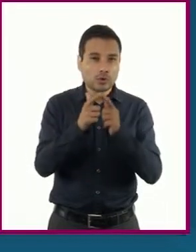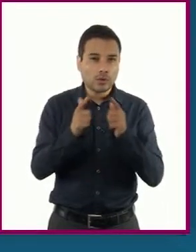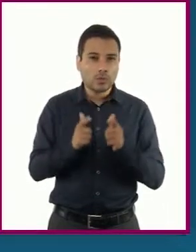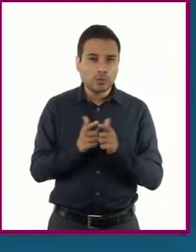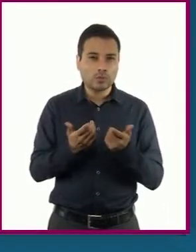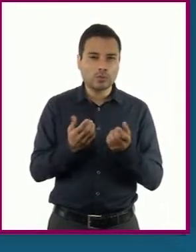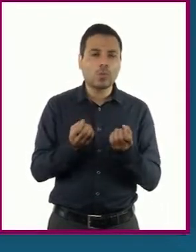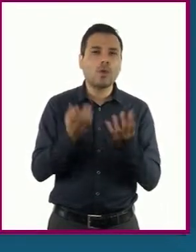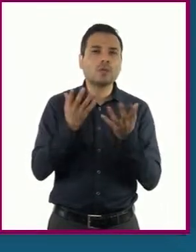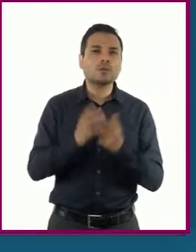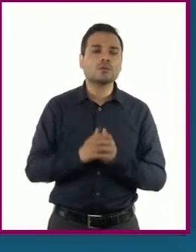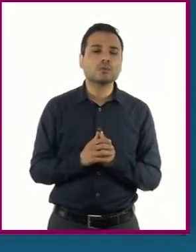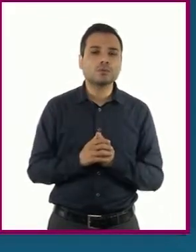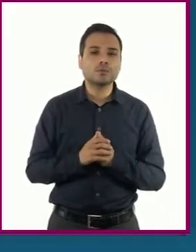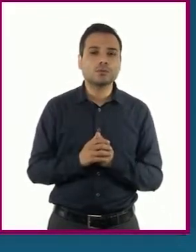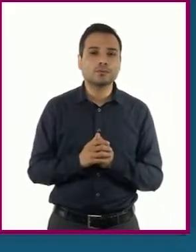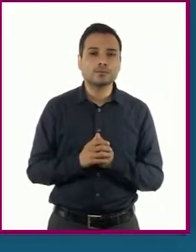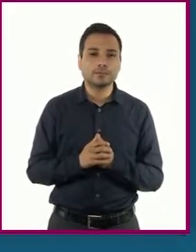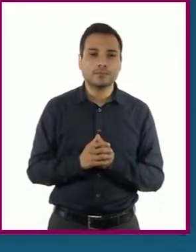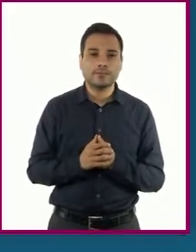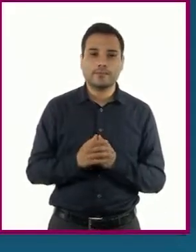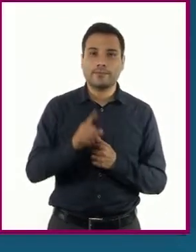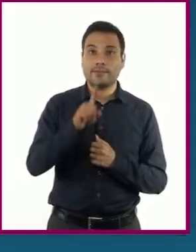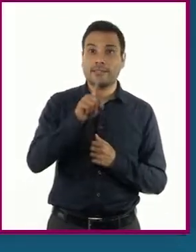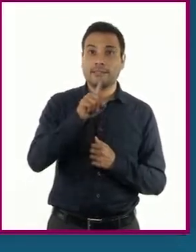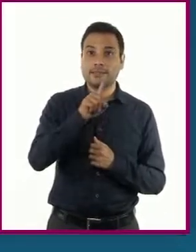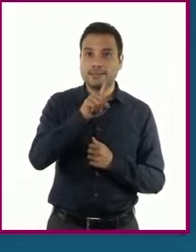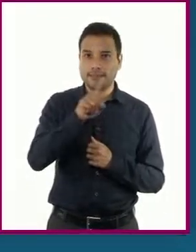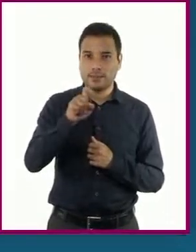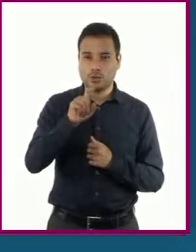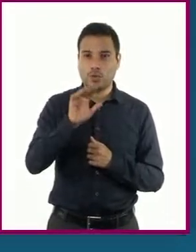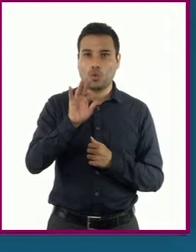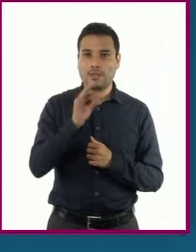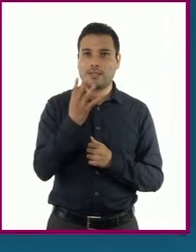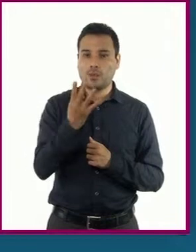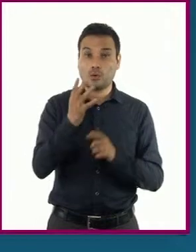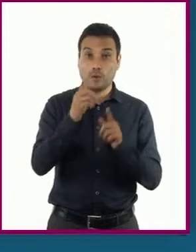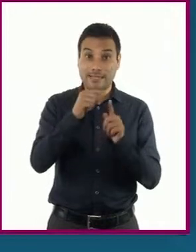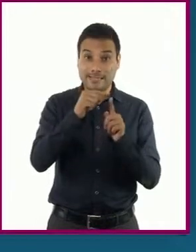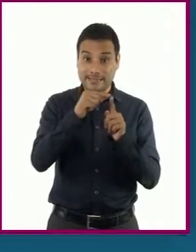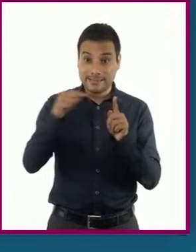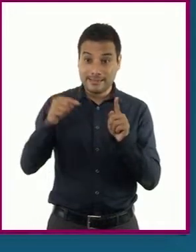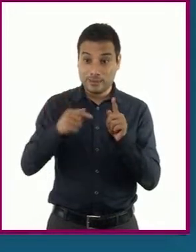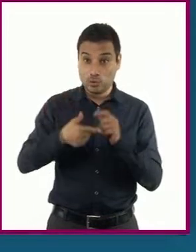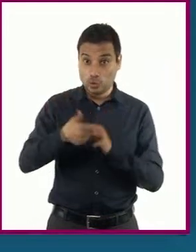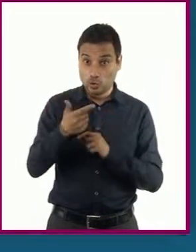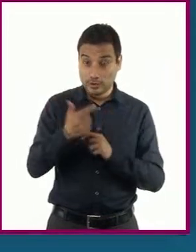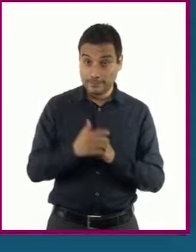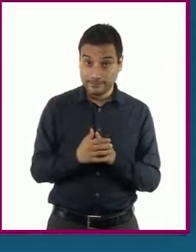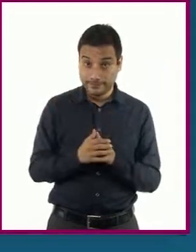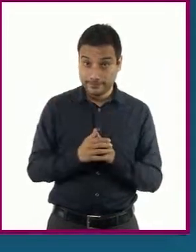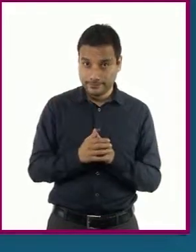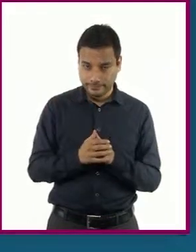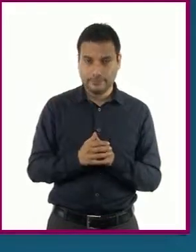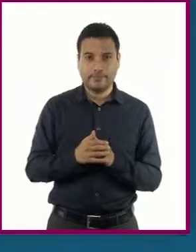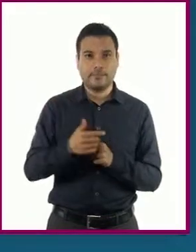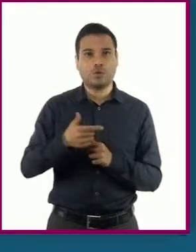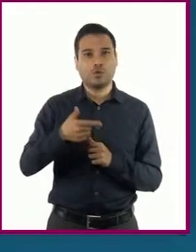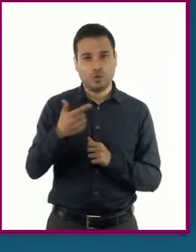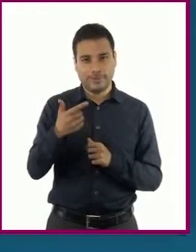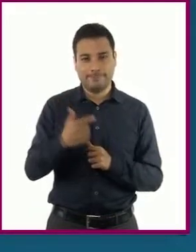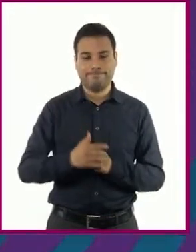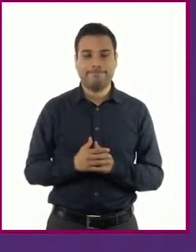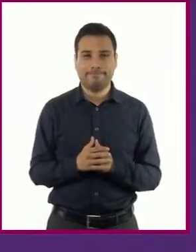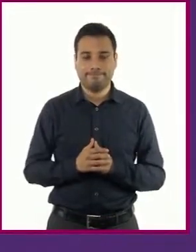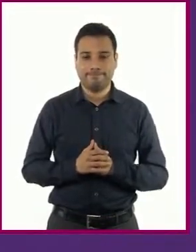las 144 unidades de una gruesa dividida entre las 12 unidades de una docena es igual a 12 docenas de